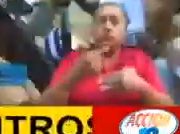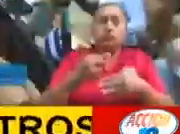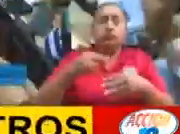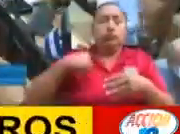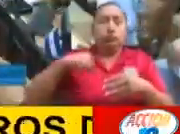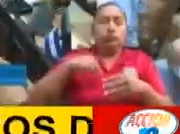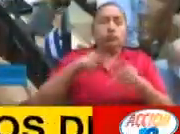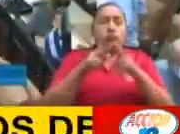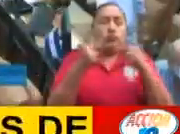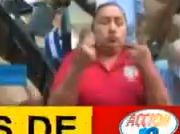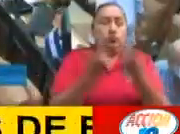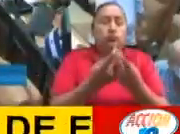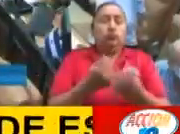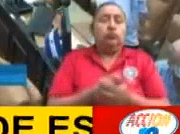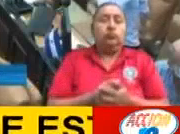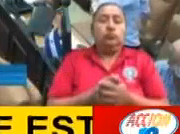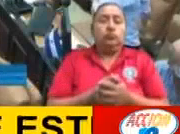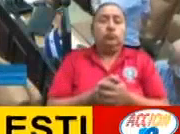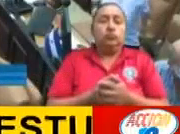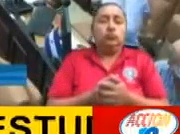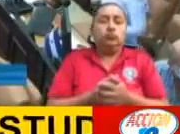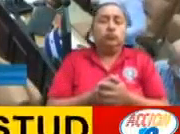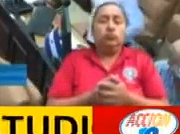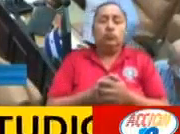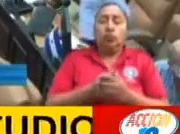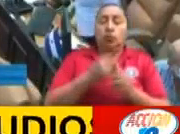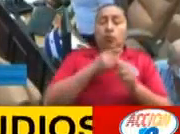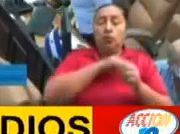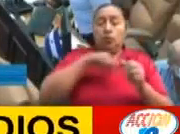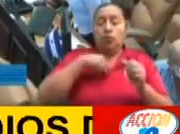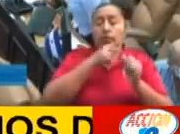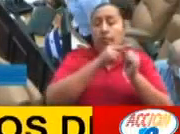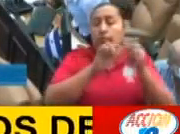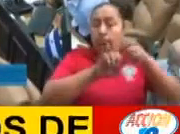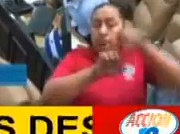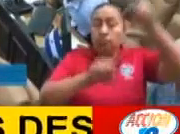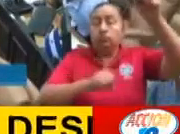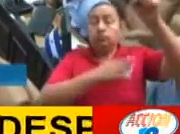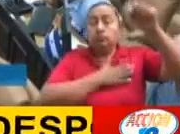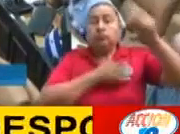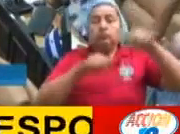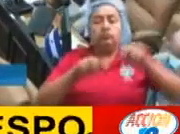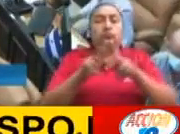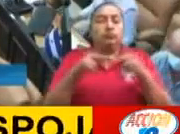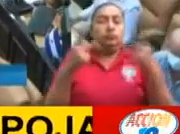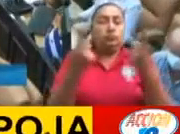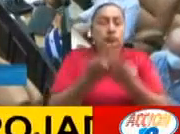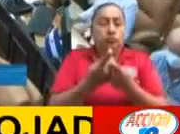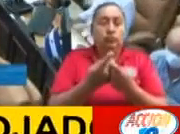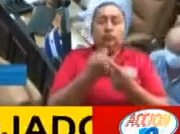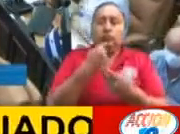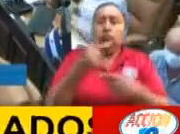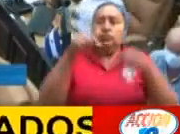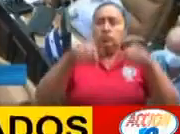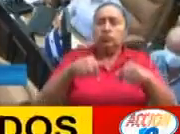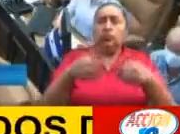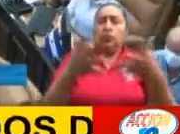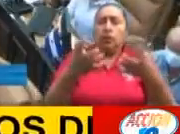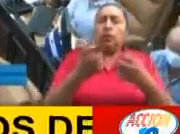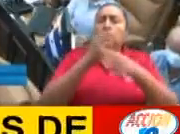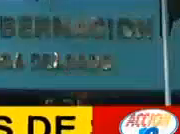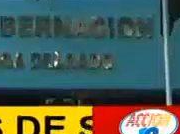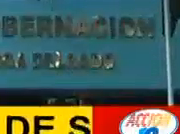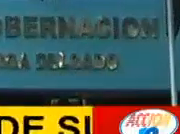no se descarta que la lista siga creciendo cada mes. Desde diciembre del año pasado a la fecha, el gobierno ha cancelado la